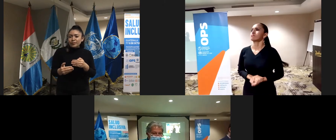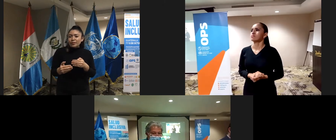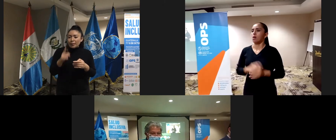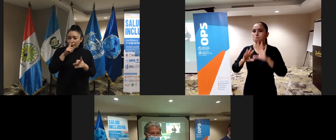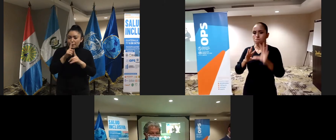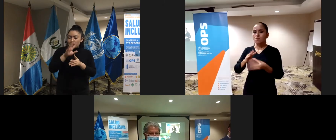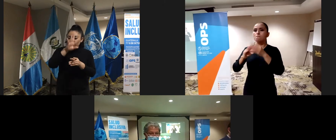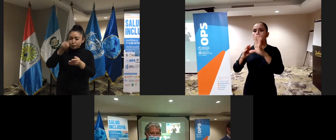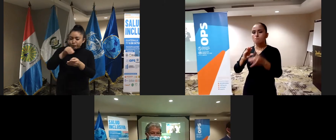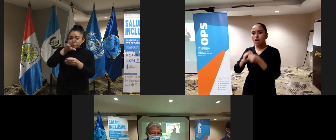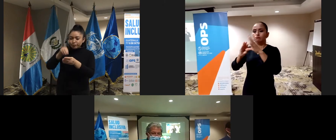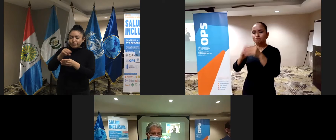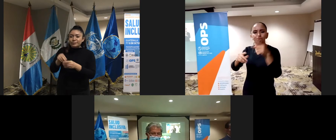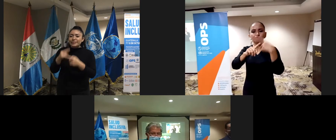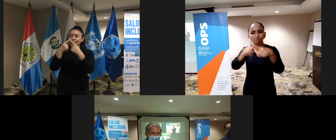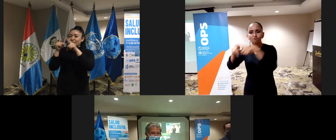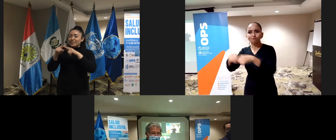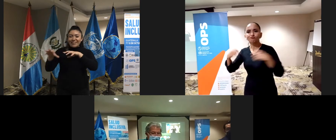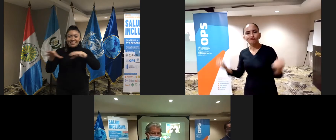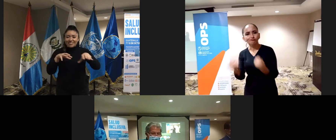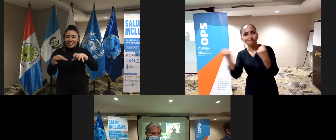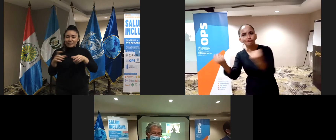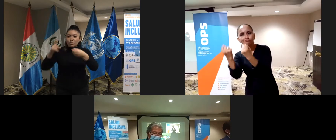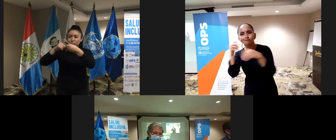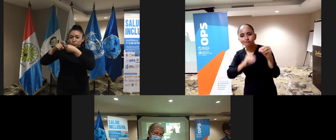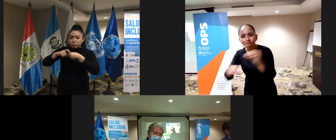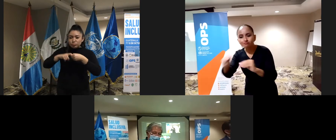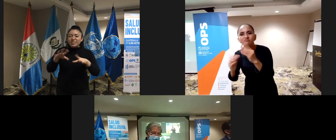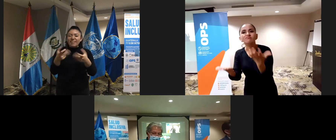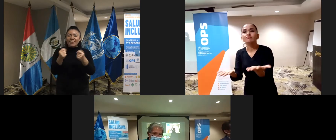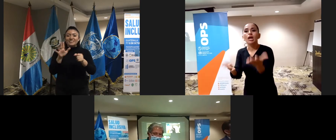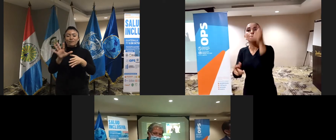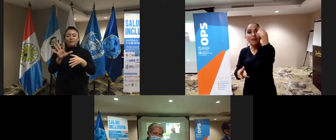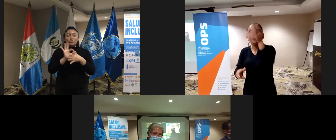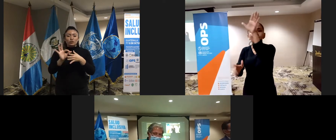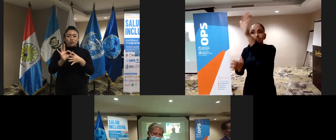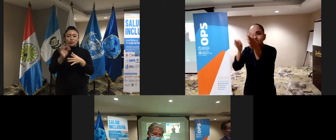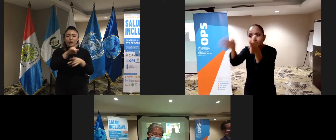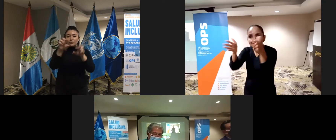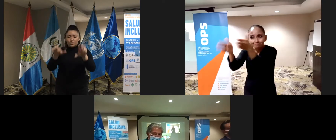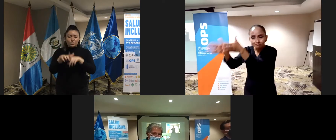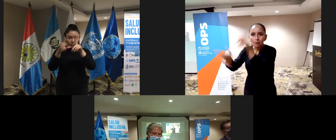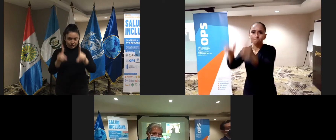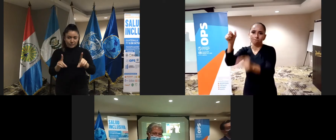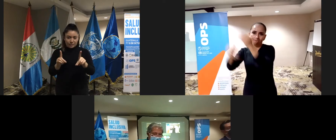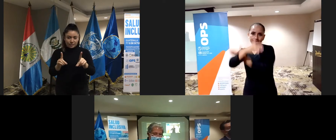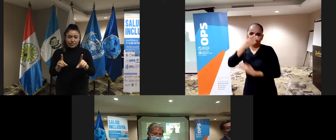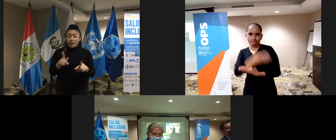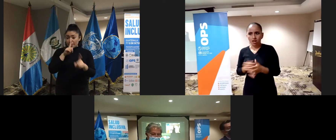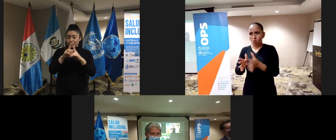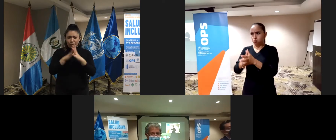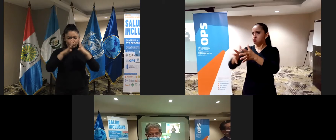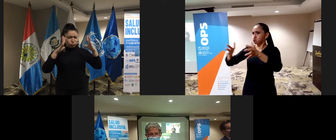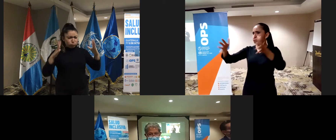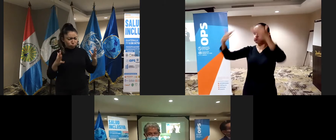incorporando a las diferentes actividades que realiza en función de las personas con discapacidad. La amplia gama